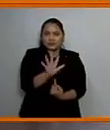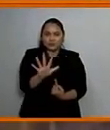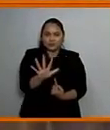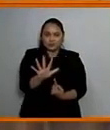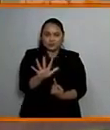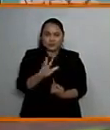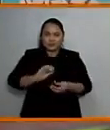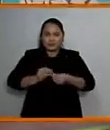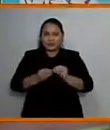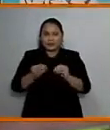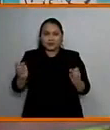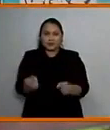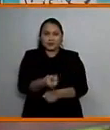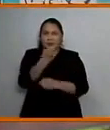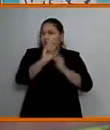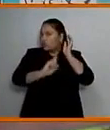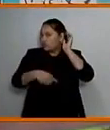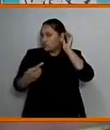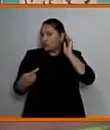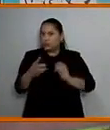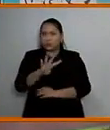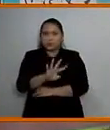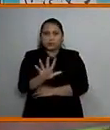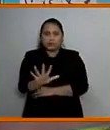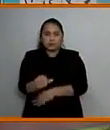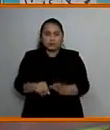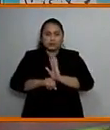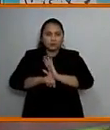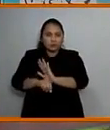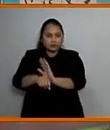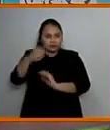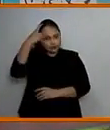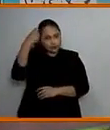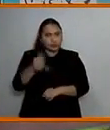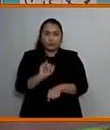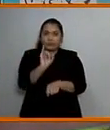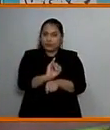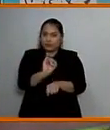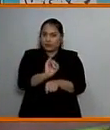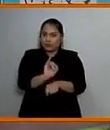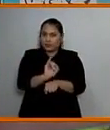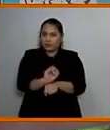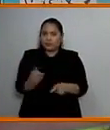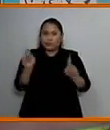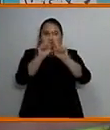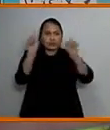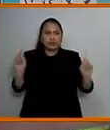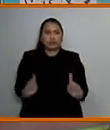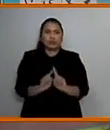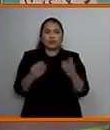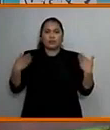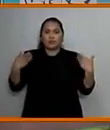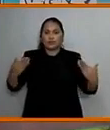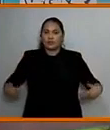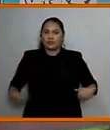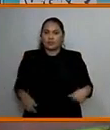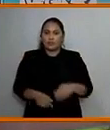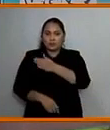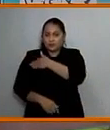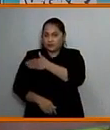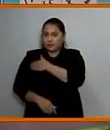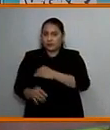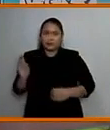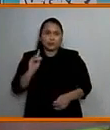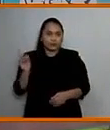5 número ganador para la diaria al punto 5 con sus símbolos sueños iglesias en el cuadro del cuerpo lo pone ubicar por la axila